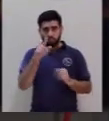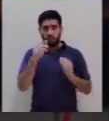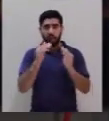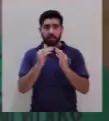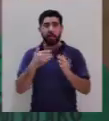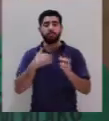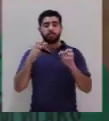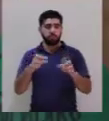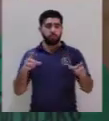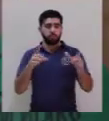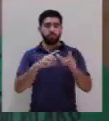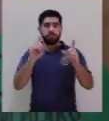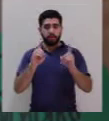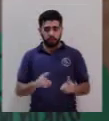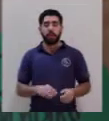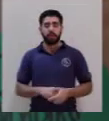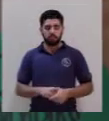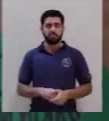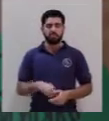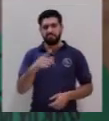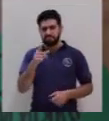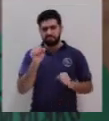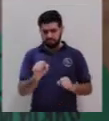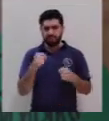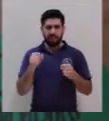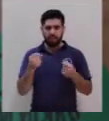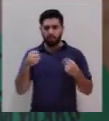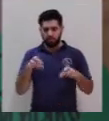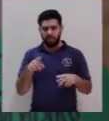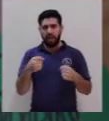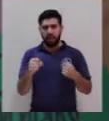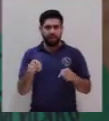quiera agregar? Sí, si en casa hay una persona con discapacidad,